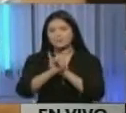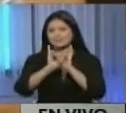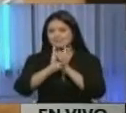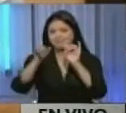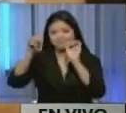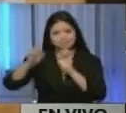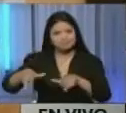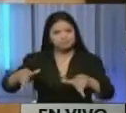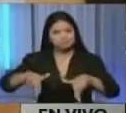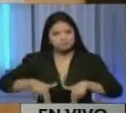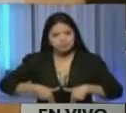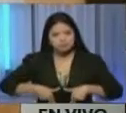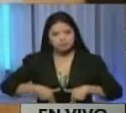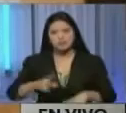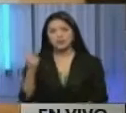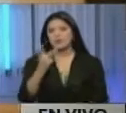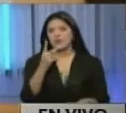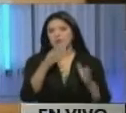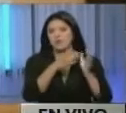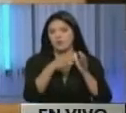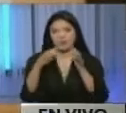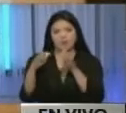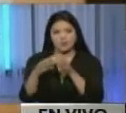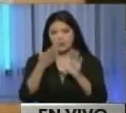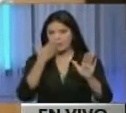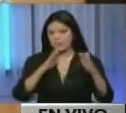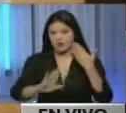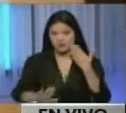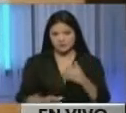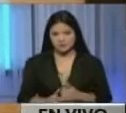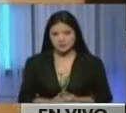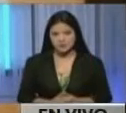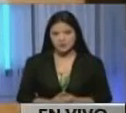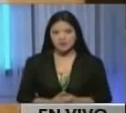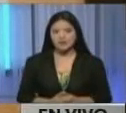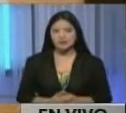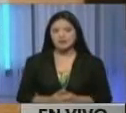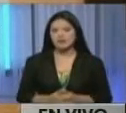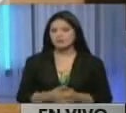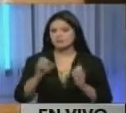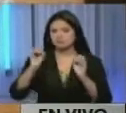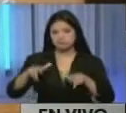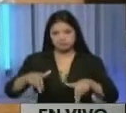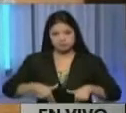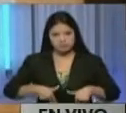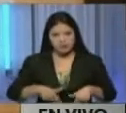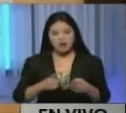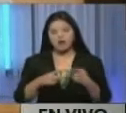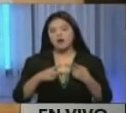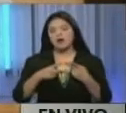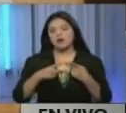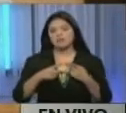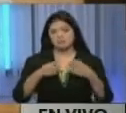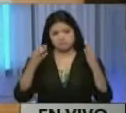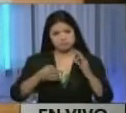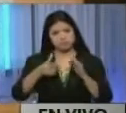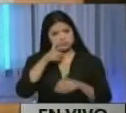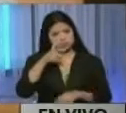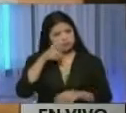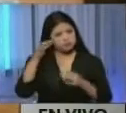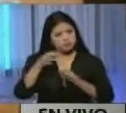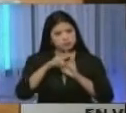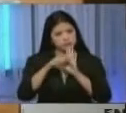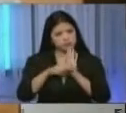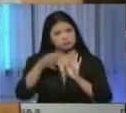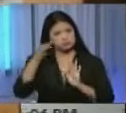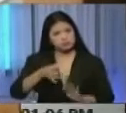de hostilidades bilateral y definitivo, la dejación de las armas, las garantías de seguridad y la lucha contra